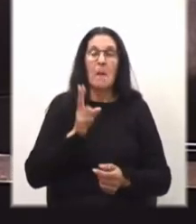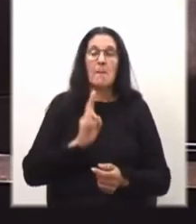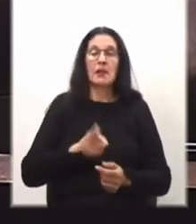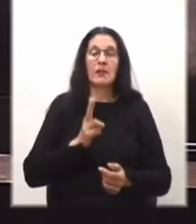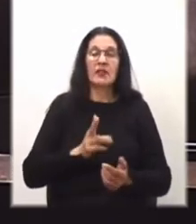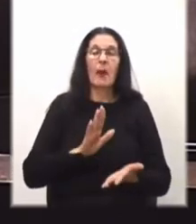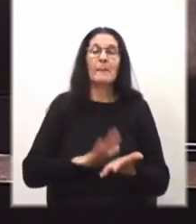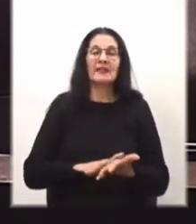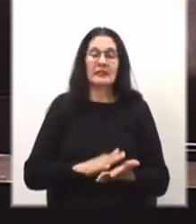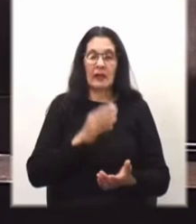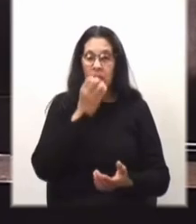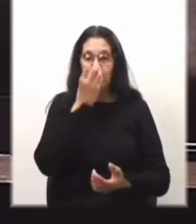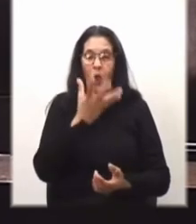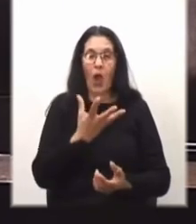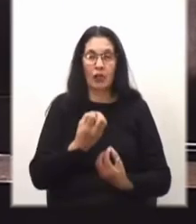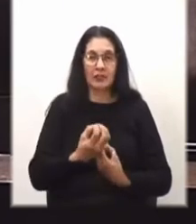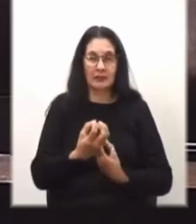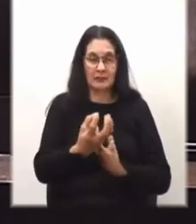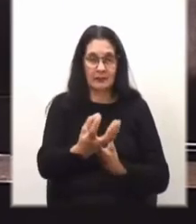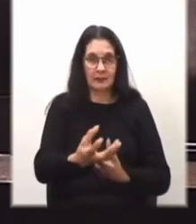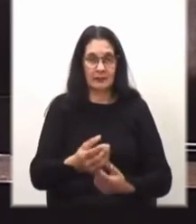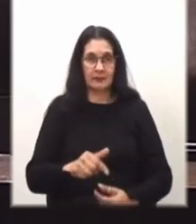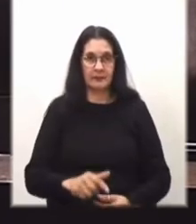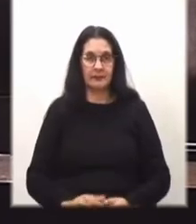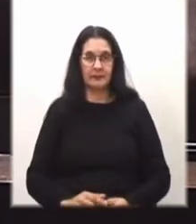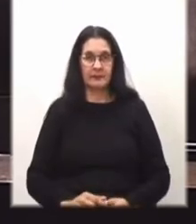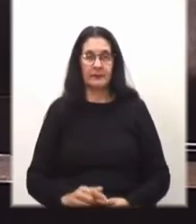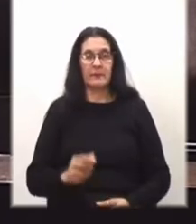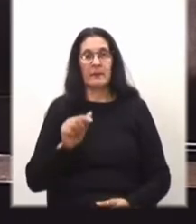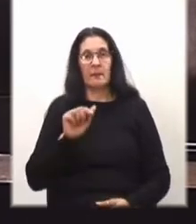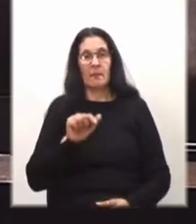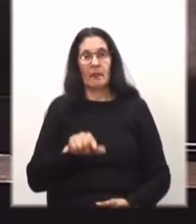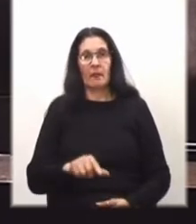en referencia a esa